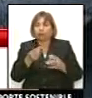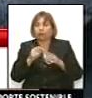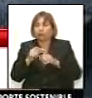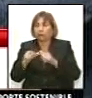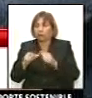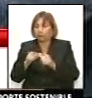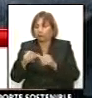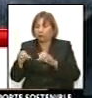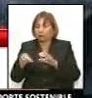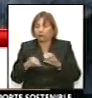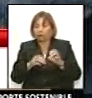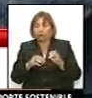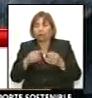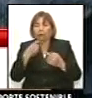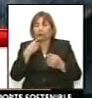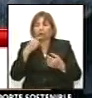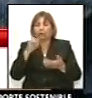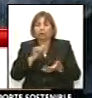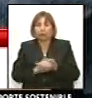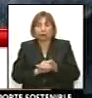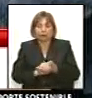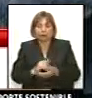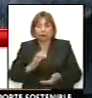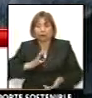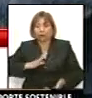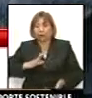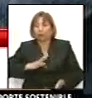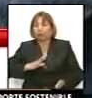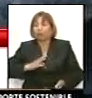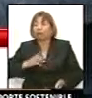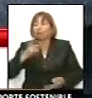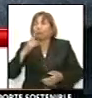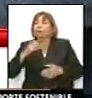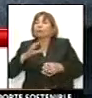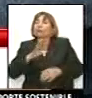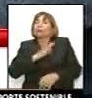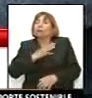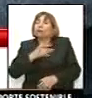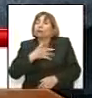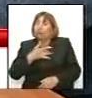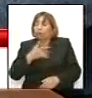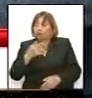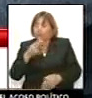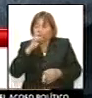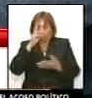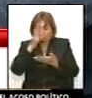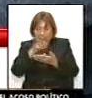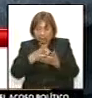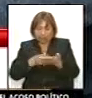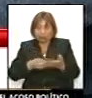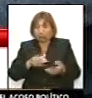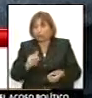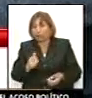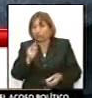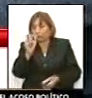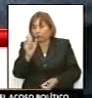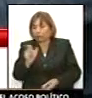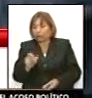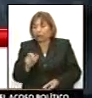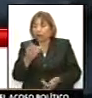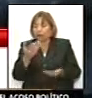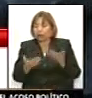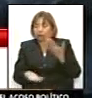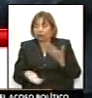de hechos, que son faltas éticas, pero que afectan la honorabilidad de otras personas, muchas